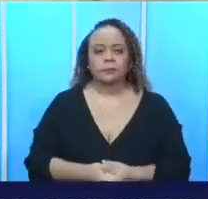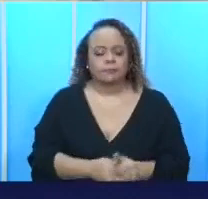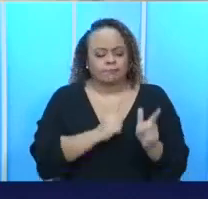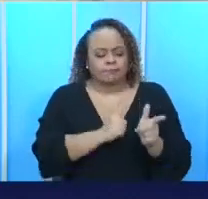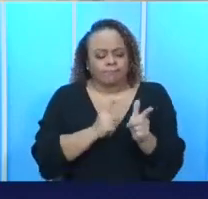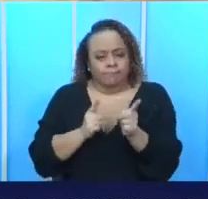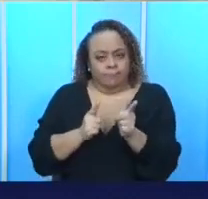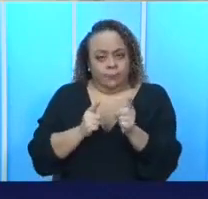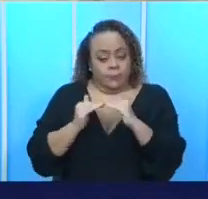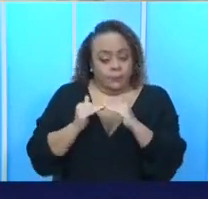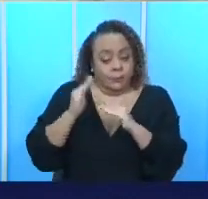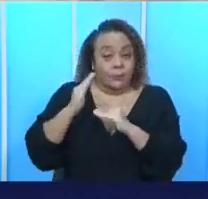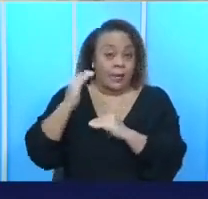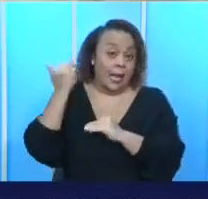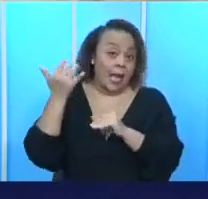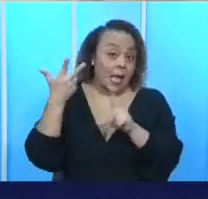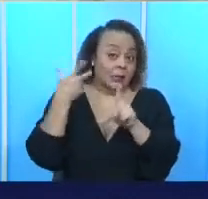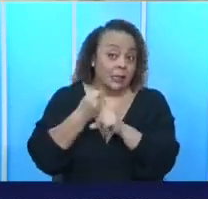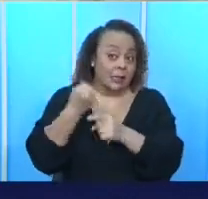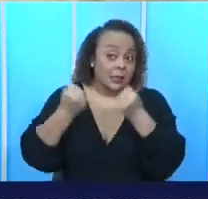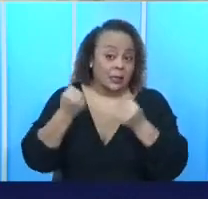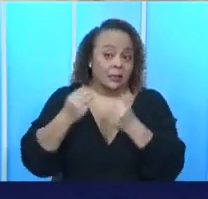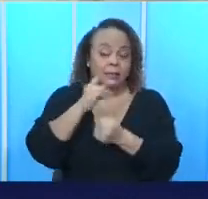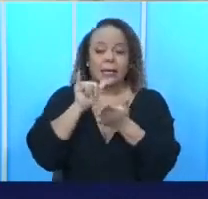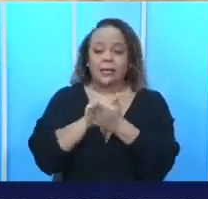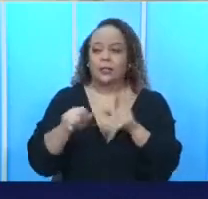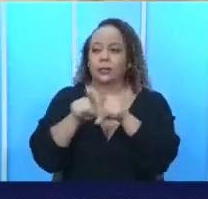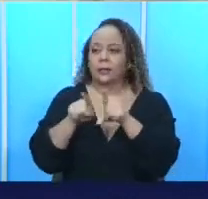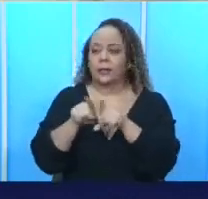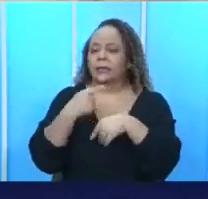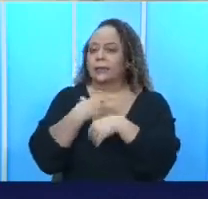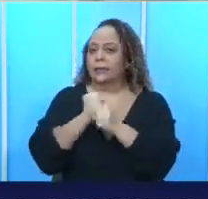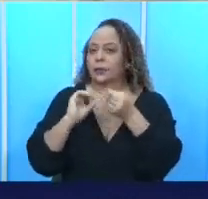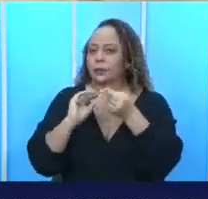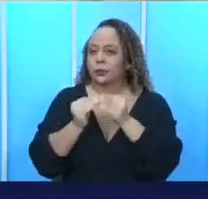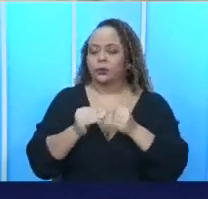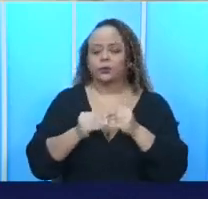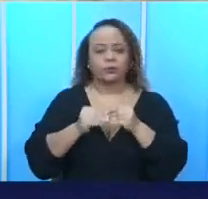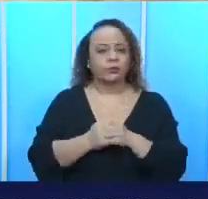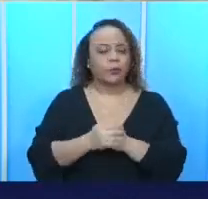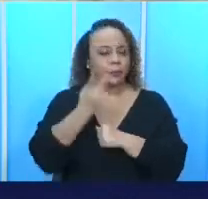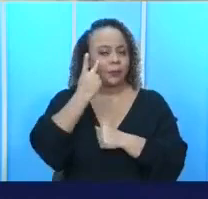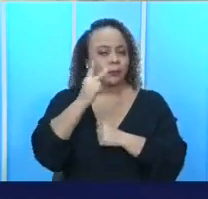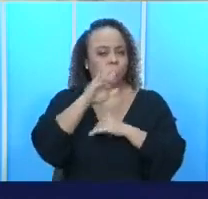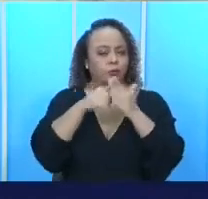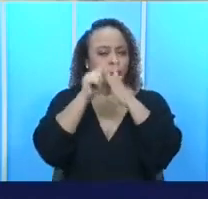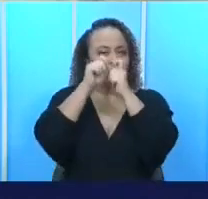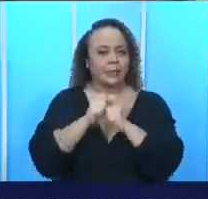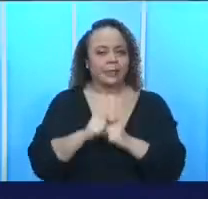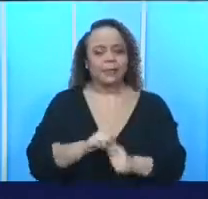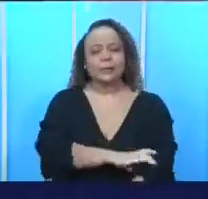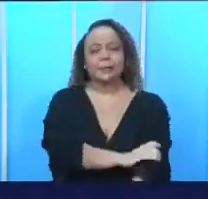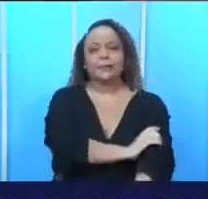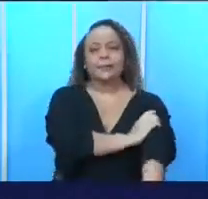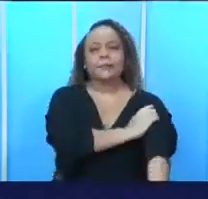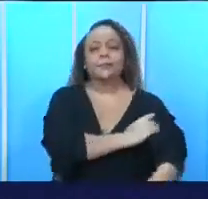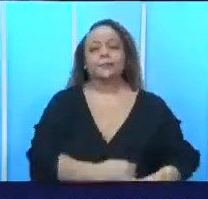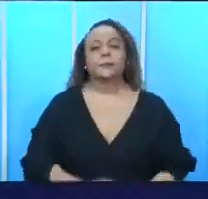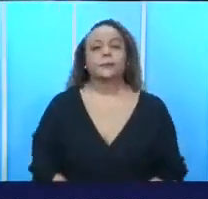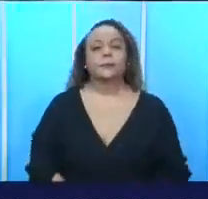ataques con armas superaron los accidentes de tránsito, y estos que también marcaron cifra récord. Vamos a ver todos los detalles.